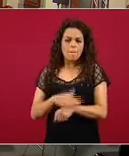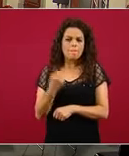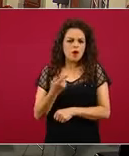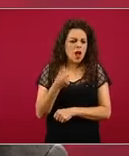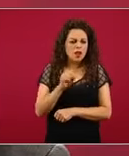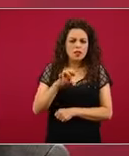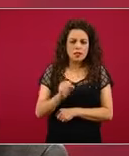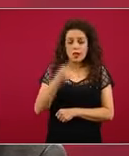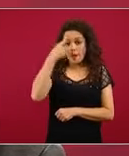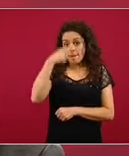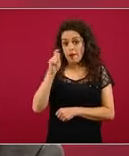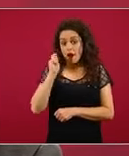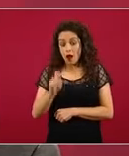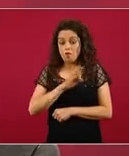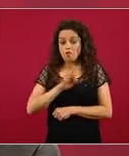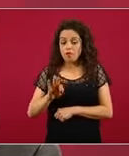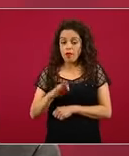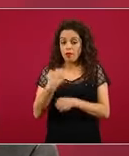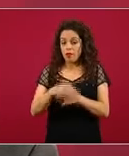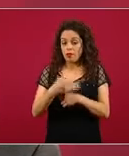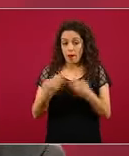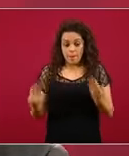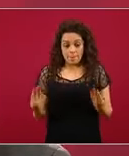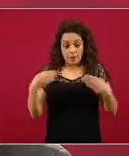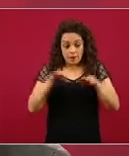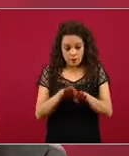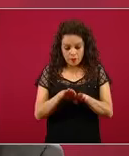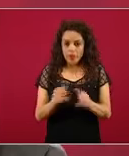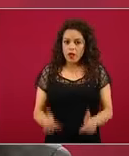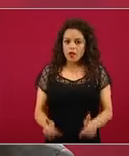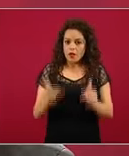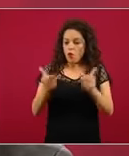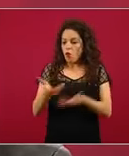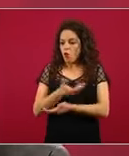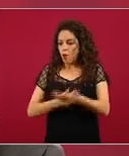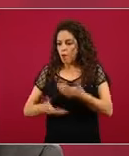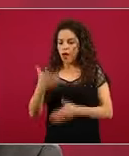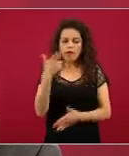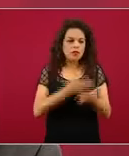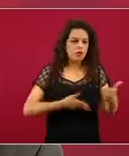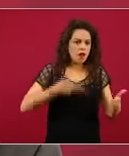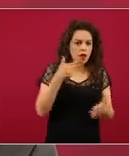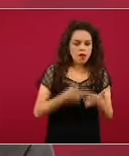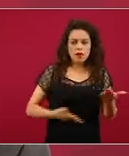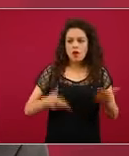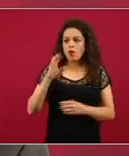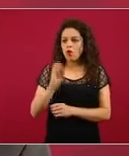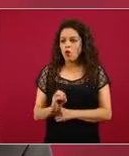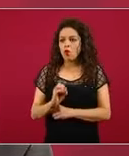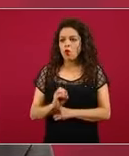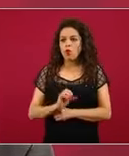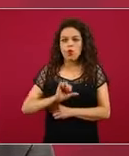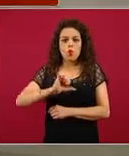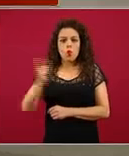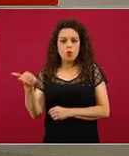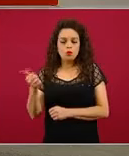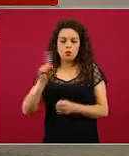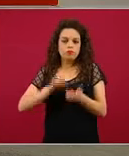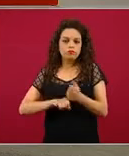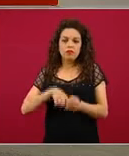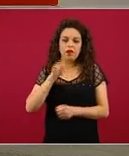el cierre temporal de los comercios, de los talleres, de algunos otros elementos de la vida